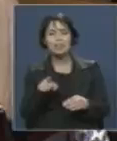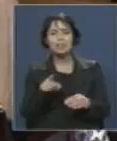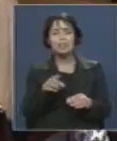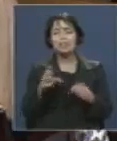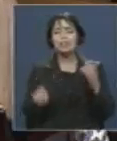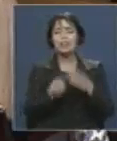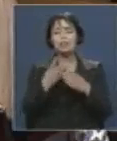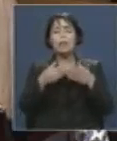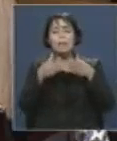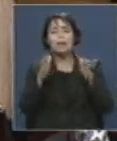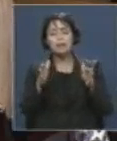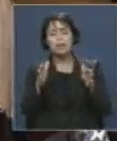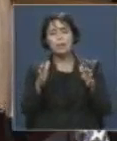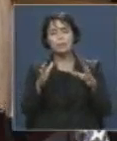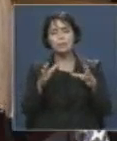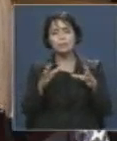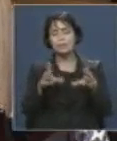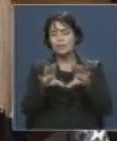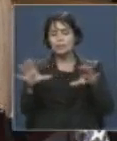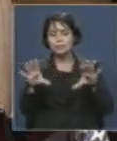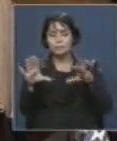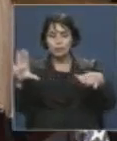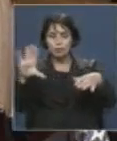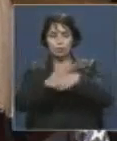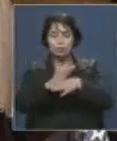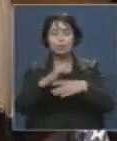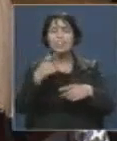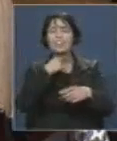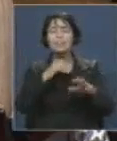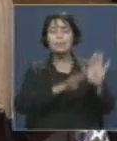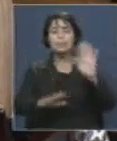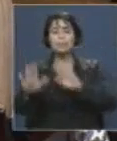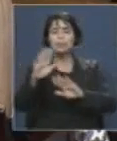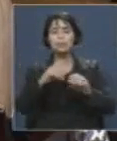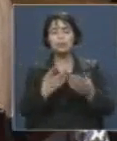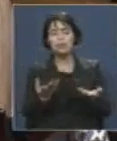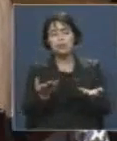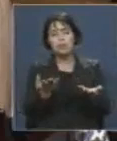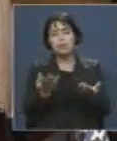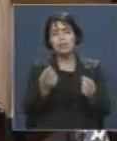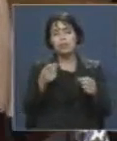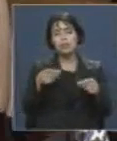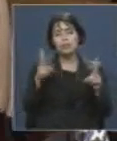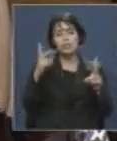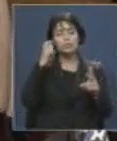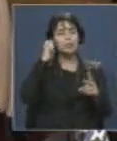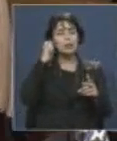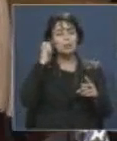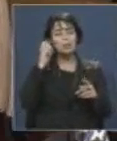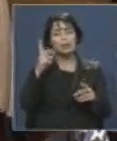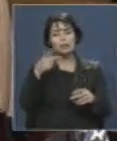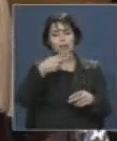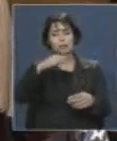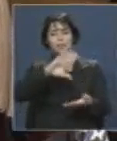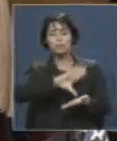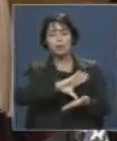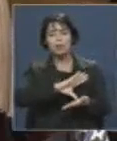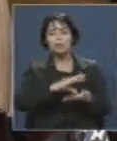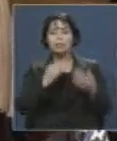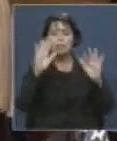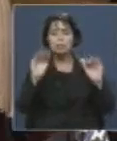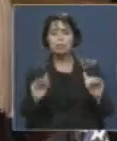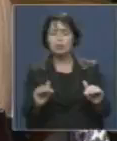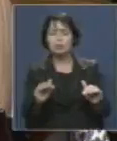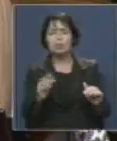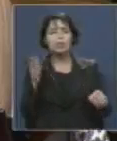de la nueva mayoría hemos actuado en concordancia con lo que creemos, proteger obviamente los derechos de las mujeres del país. Y por eso